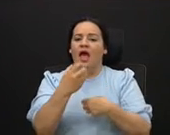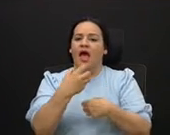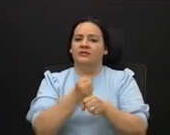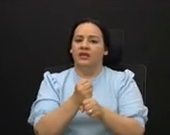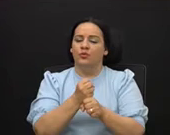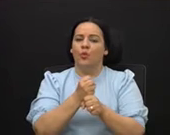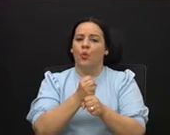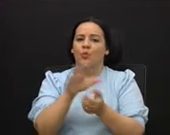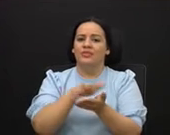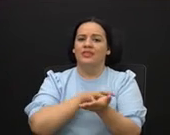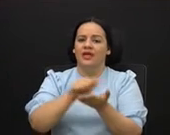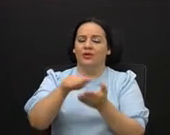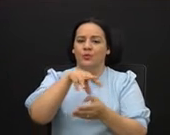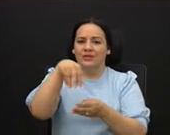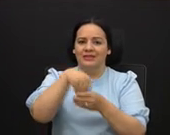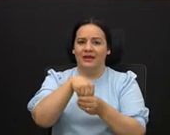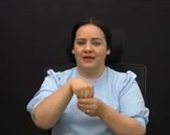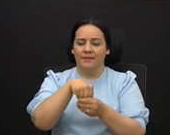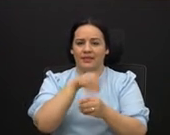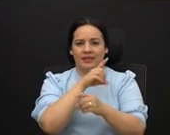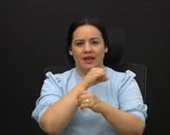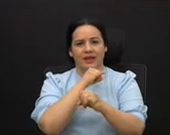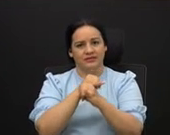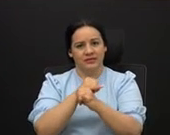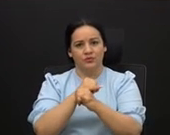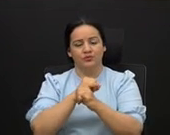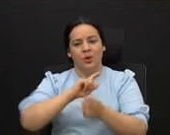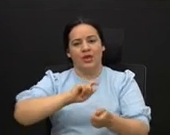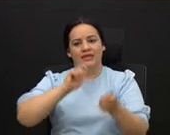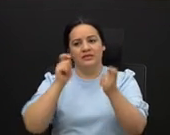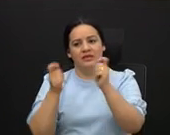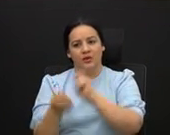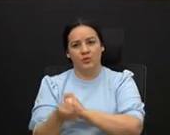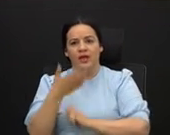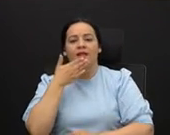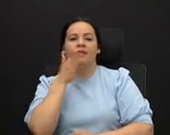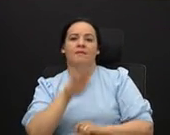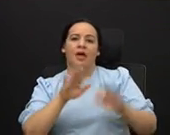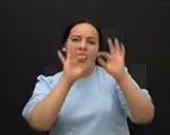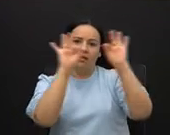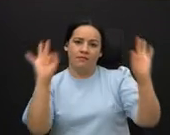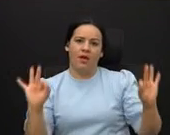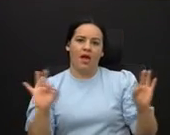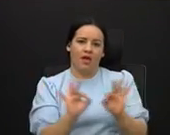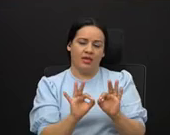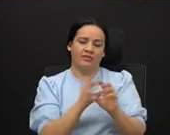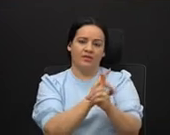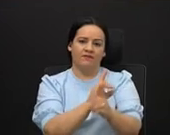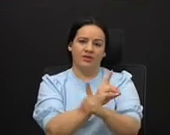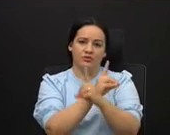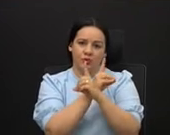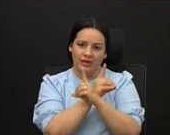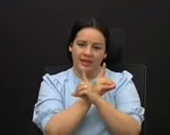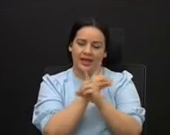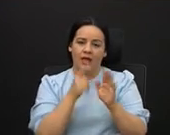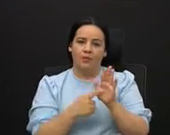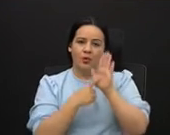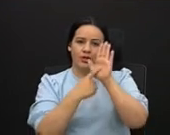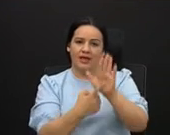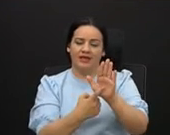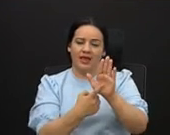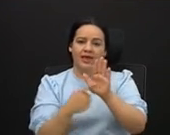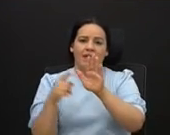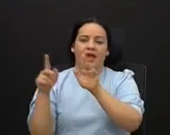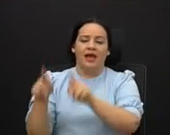a lo interno de la institución, que se traduce en la mala imagen de la Defensoría proyectada a